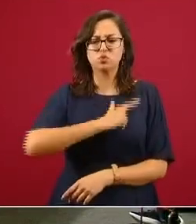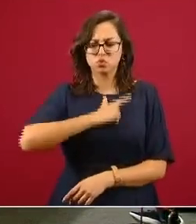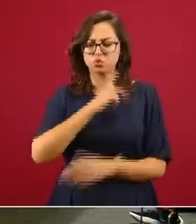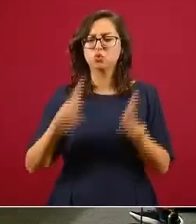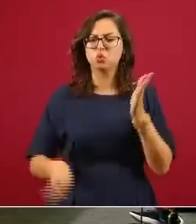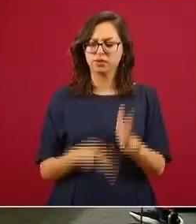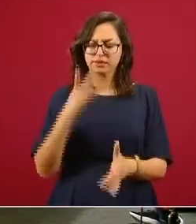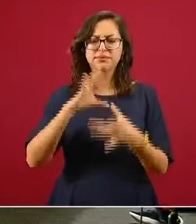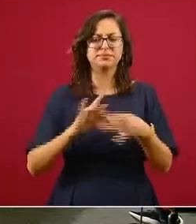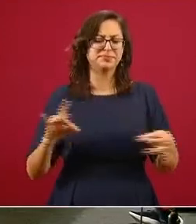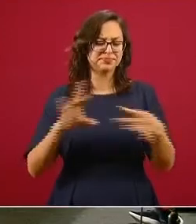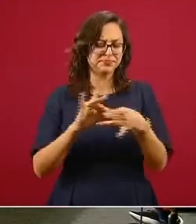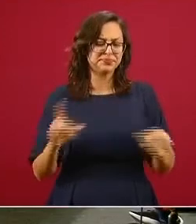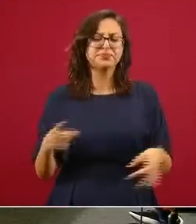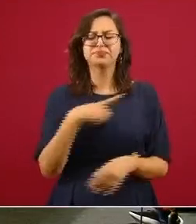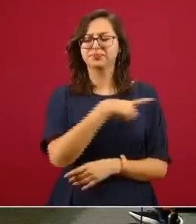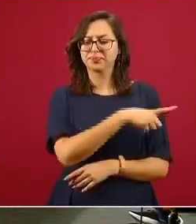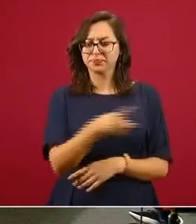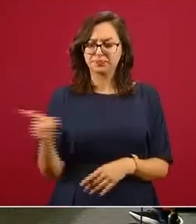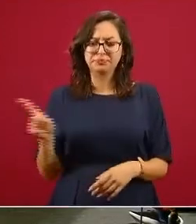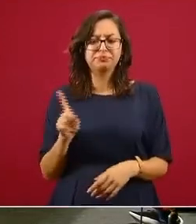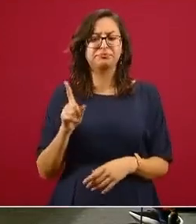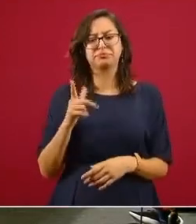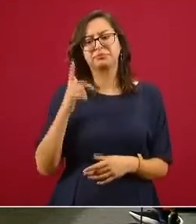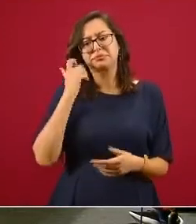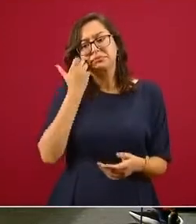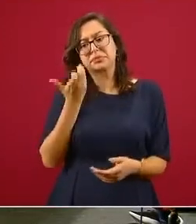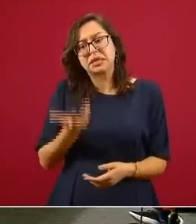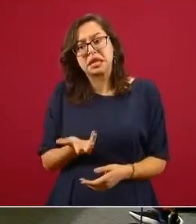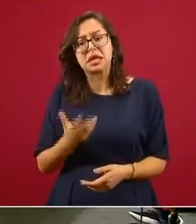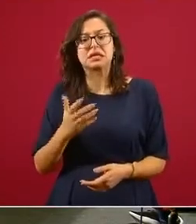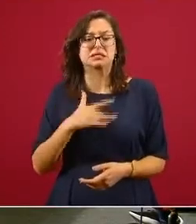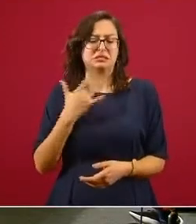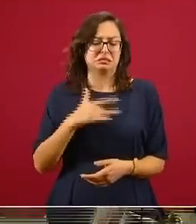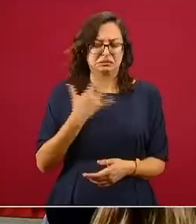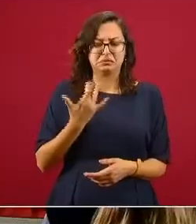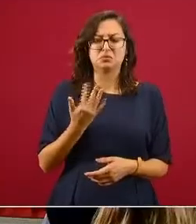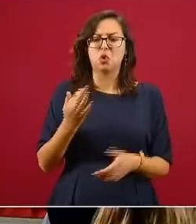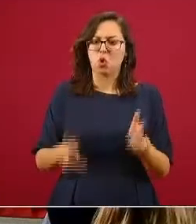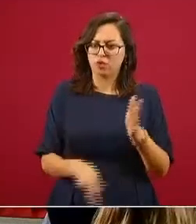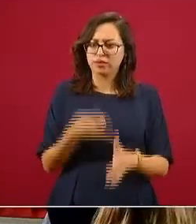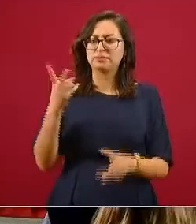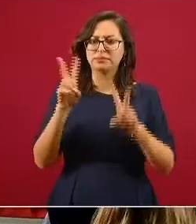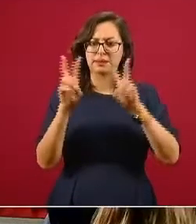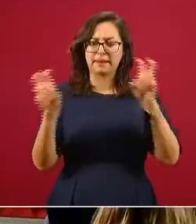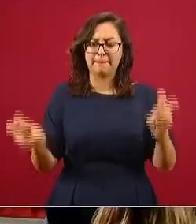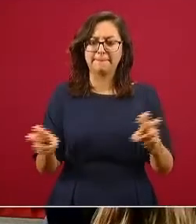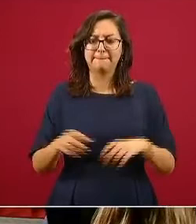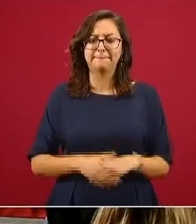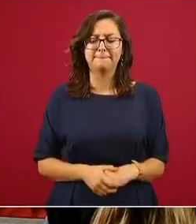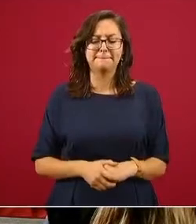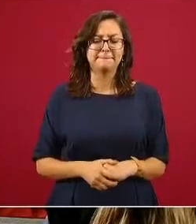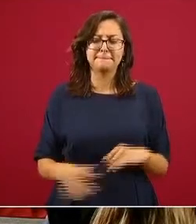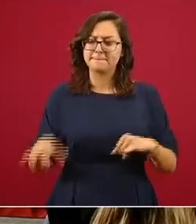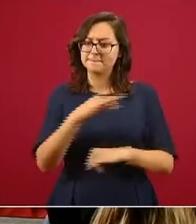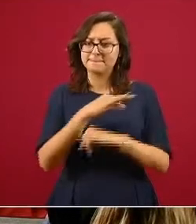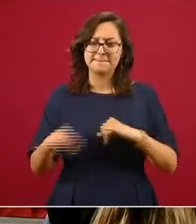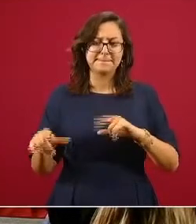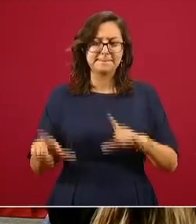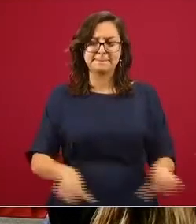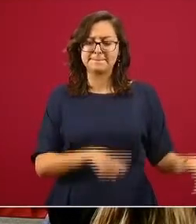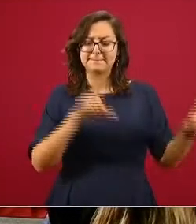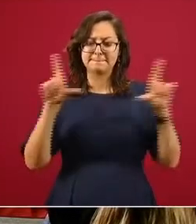volvemos a explicar, cualquier elemento que ustedes crean que vale la pena retomar en este recordatorio. Termino con esta